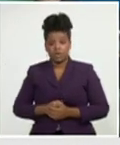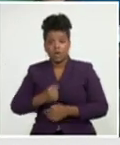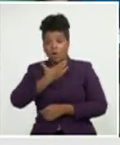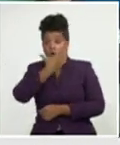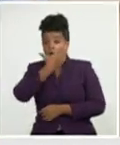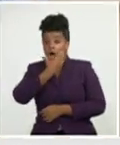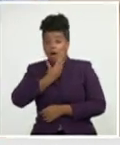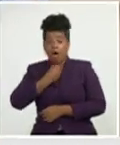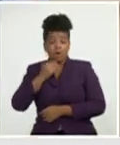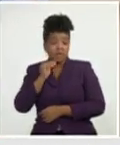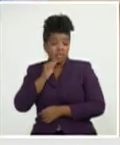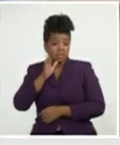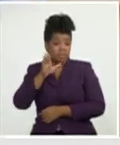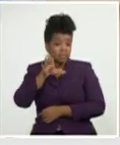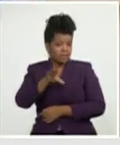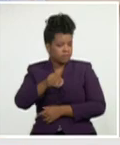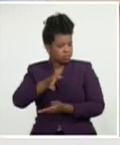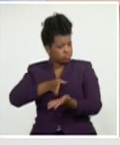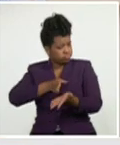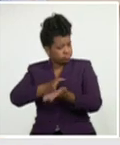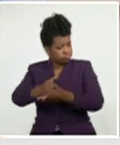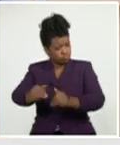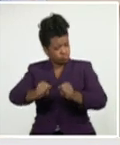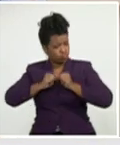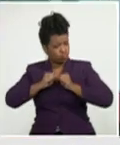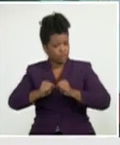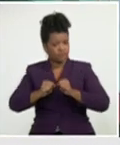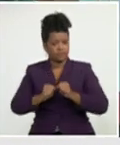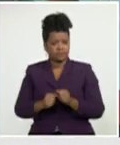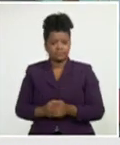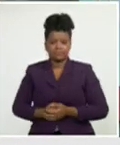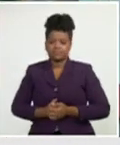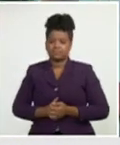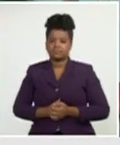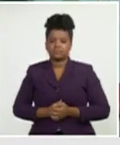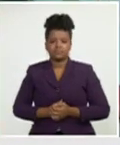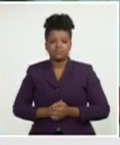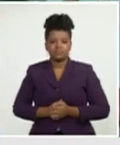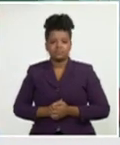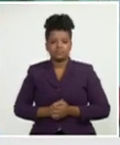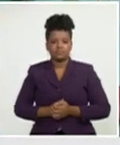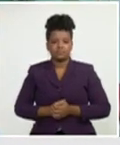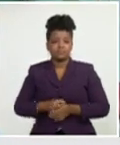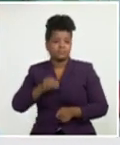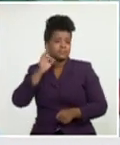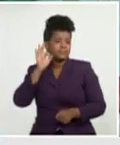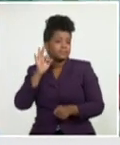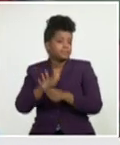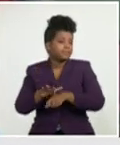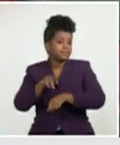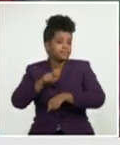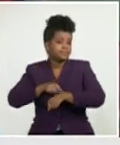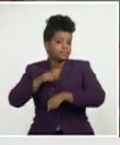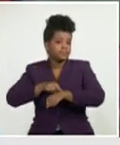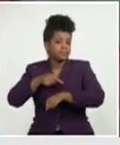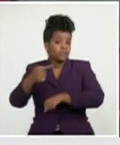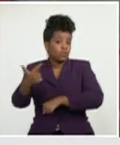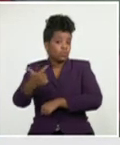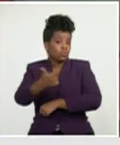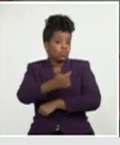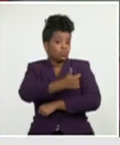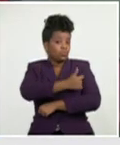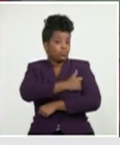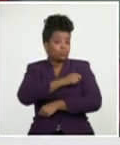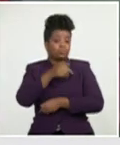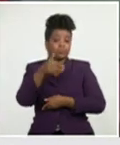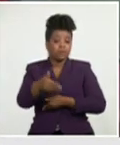estas ni otras malas hierbas han sido obstáculo. Desde el primer momento que se puso la primera dosis, cada día que pasa es mucho mayor el optimismo,